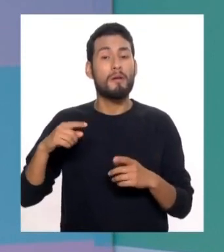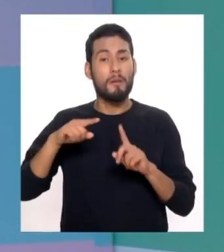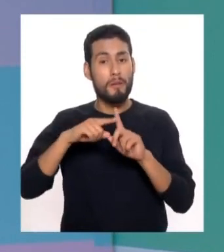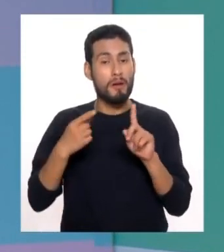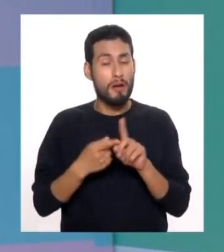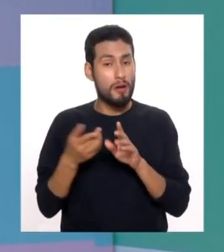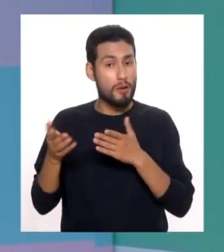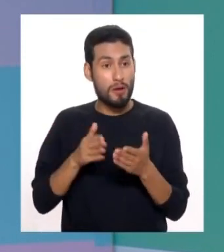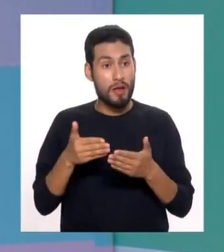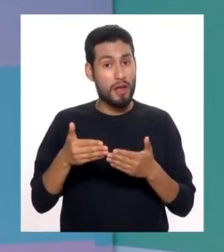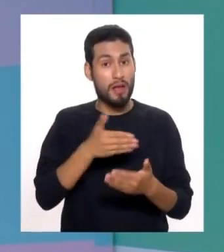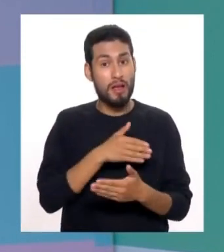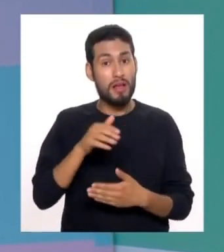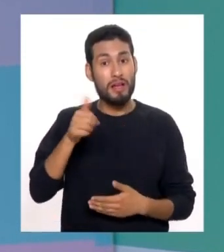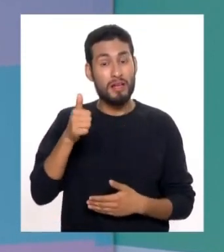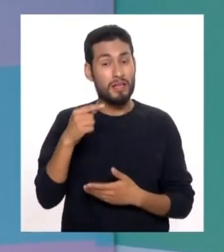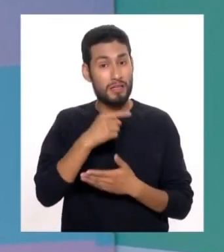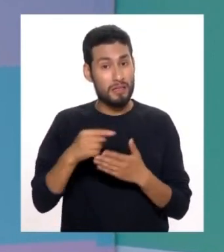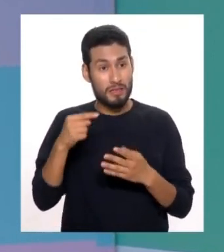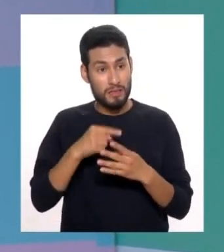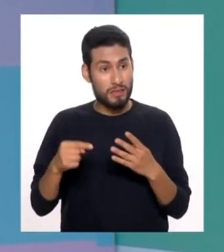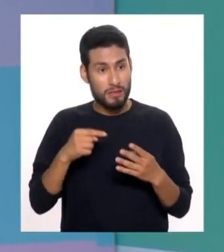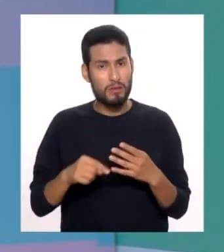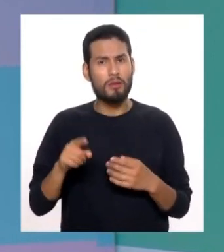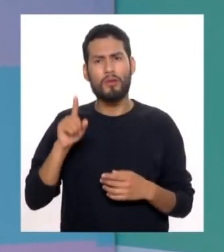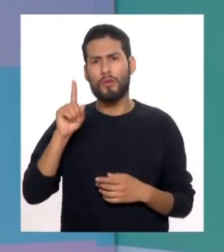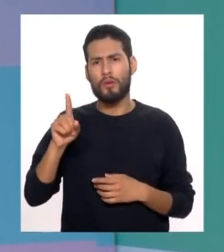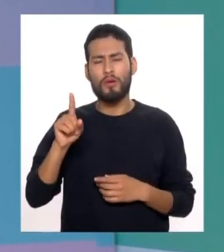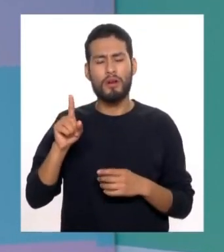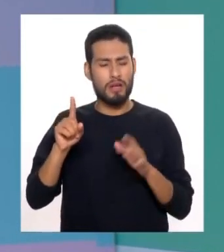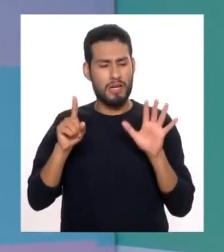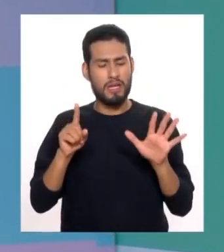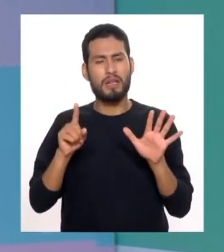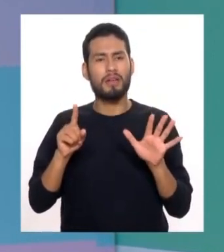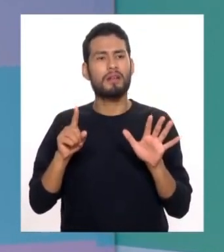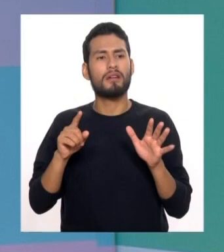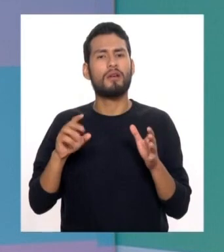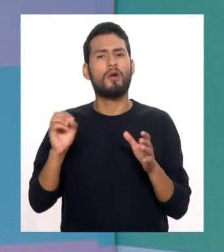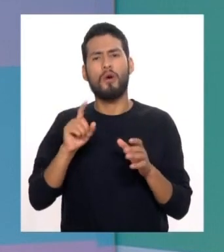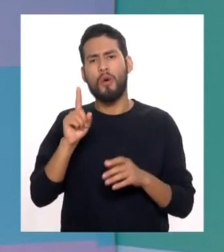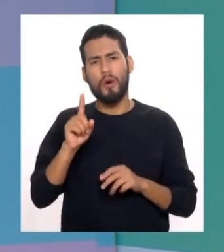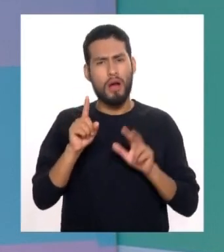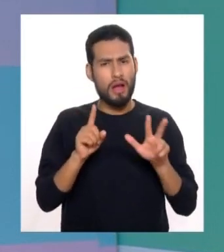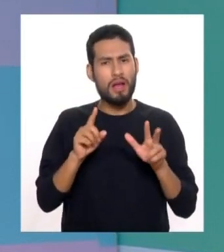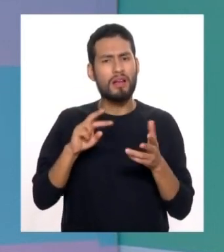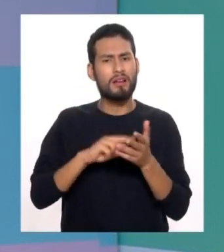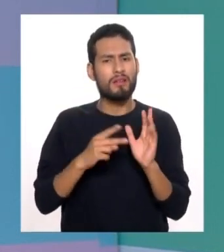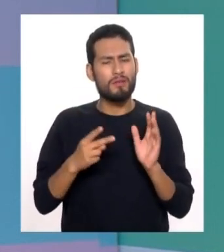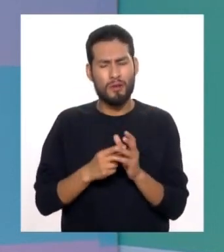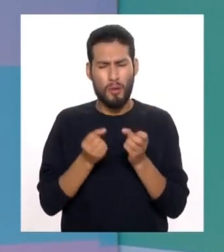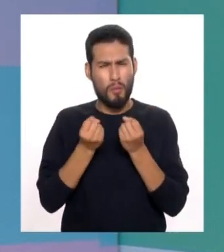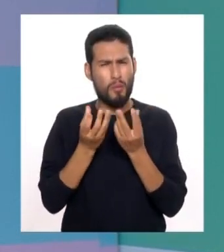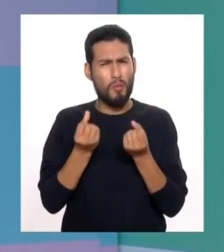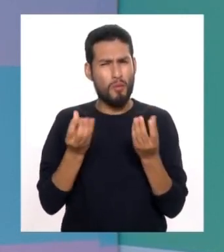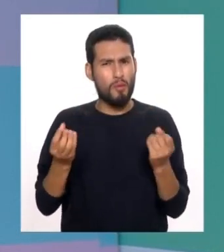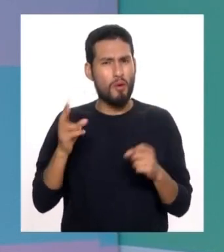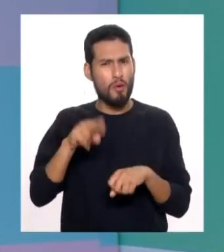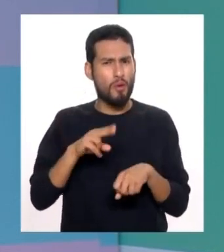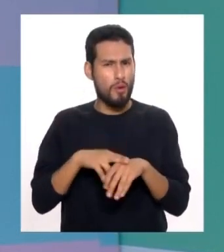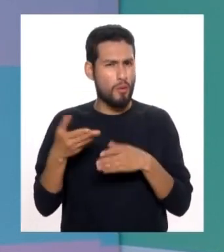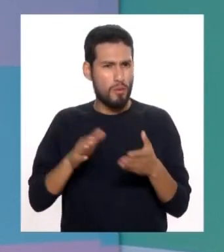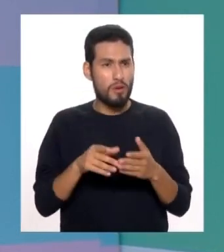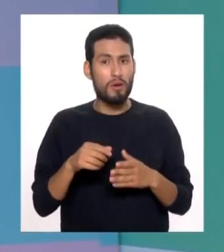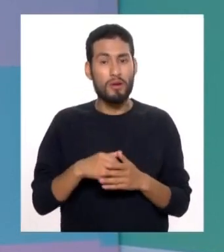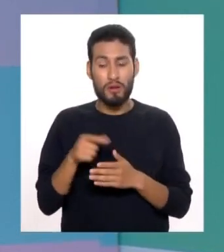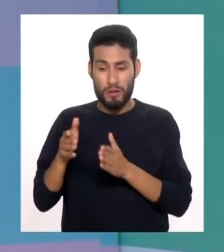embarazo antes de las 10 semanas es de 1 en 5 a 1 en 3. Lamentablemente es muy común. Ese periodo